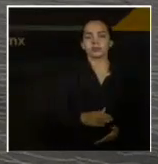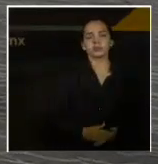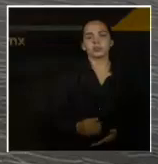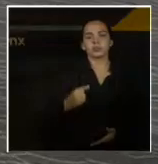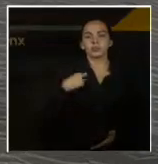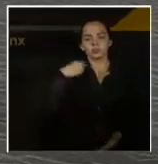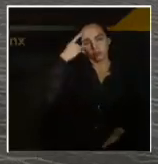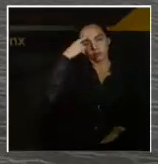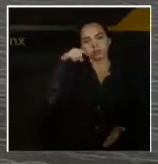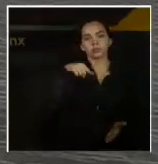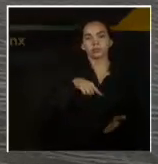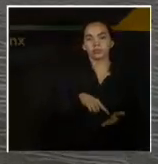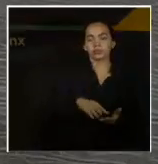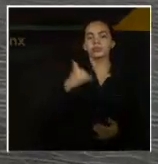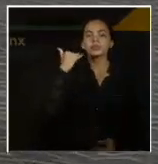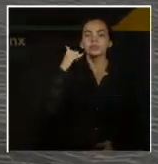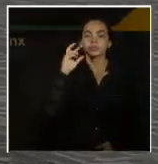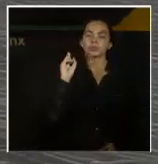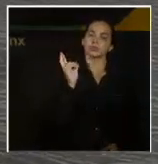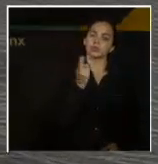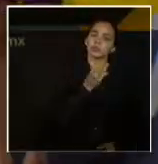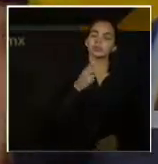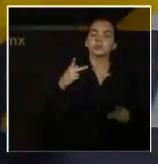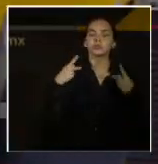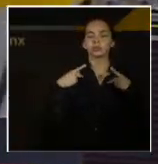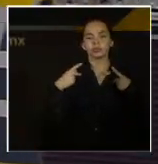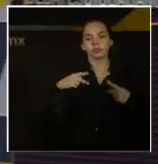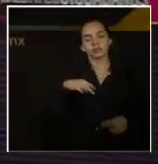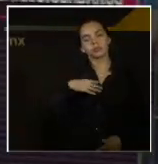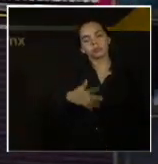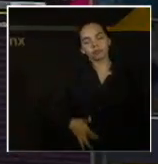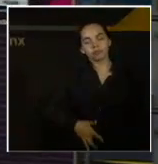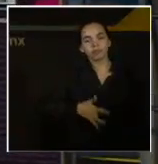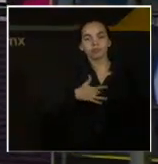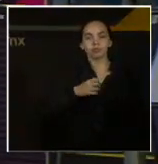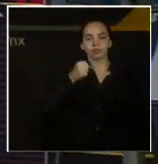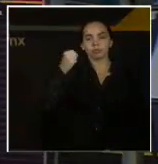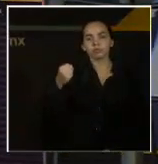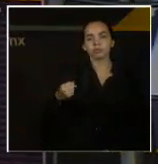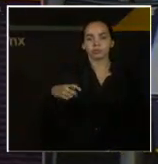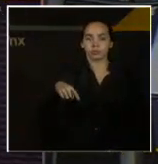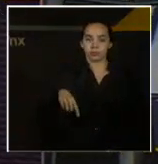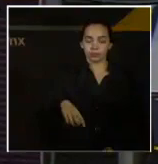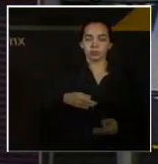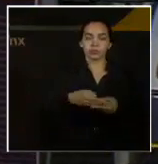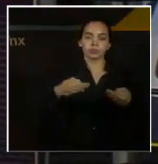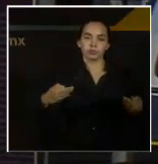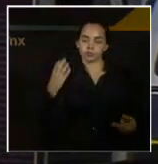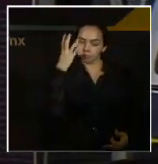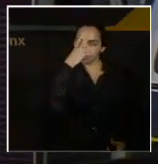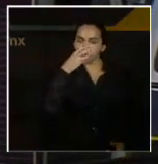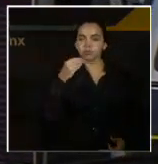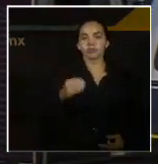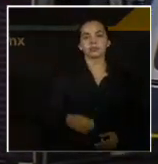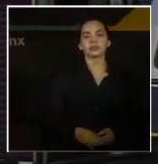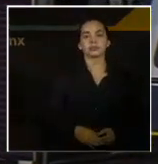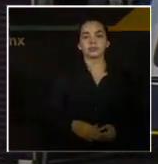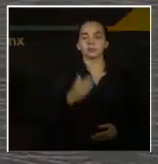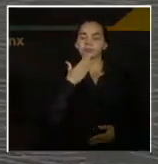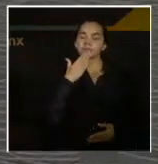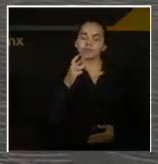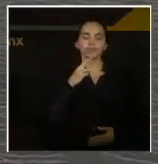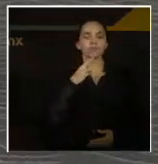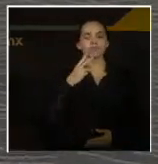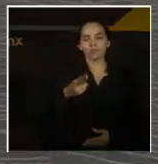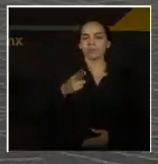Yucatán, confío en nuestra gente. Me siento muy orgulloso de ser parte de esta hermosa tierra. Créanme, vienen los mejores tiempos